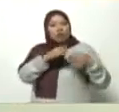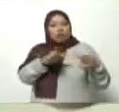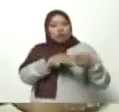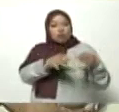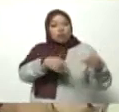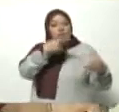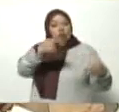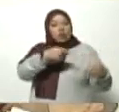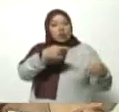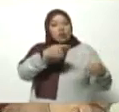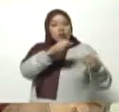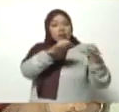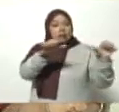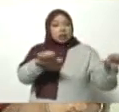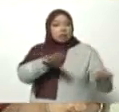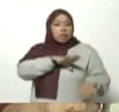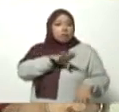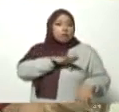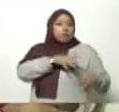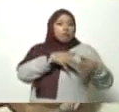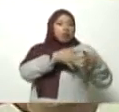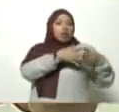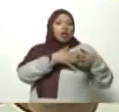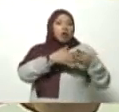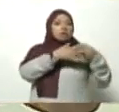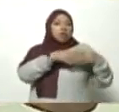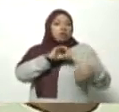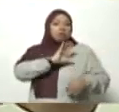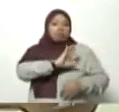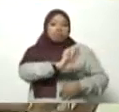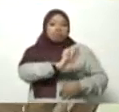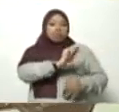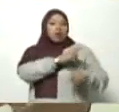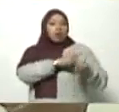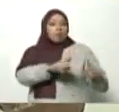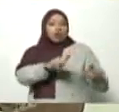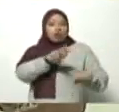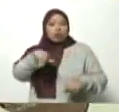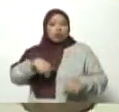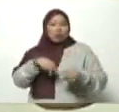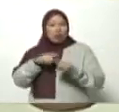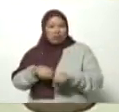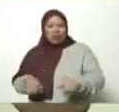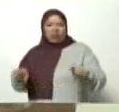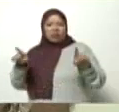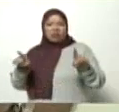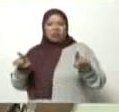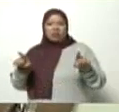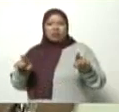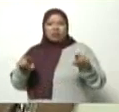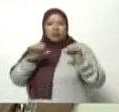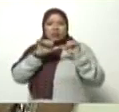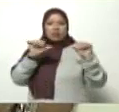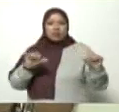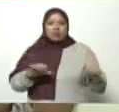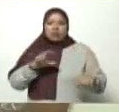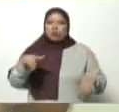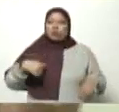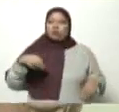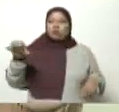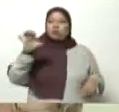bueno, ese es su sistema. Ojalá que si tuvieran ese sistema, y no se metieran en los asuntos internos de los demás